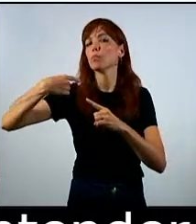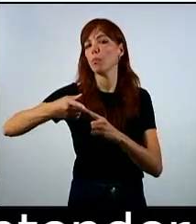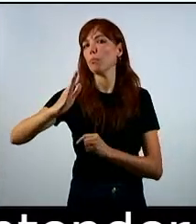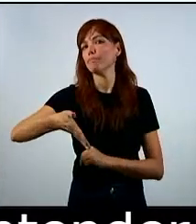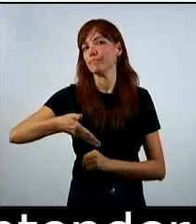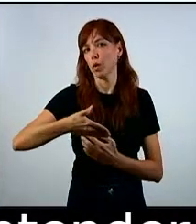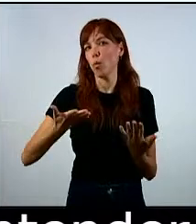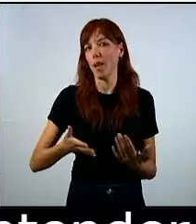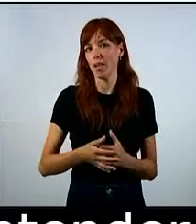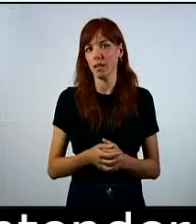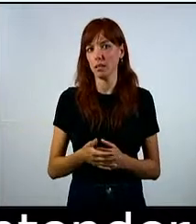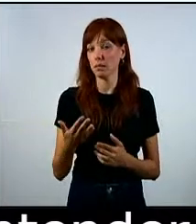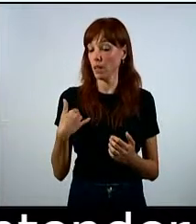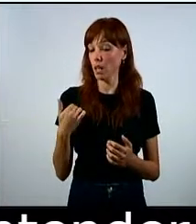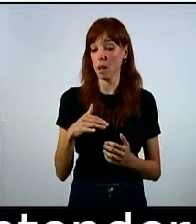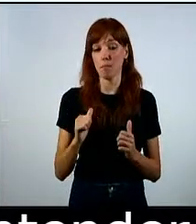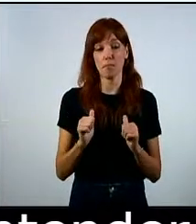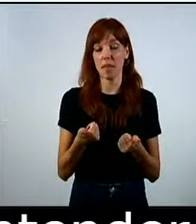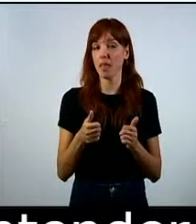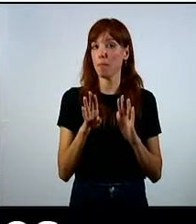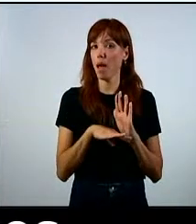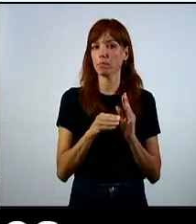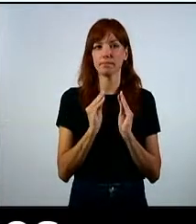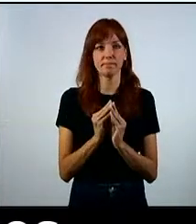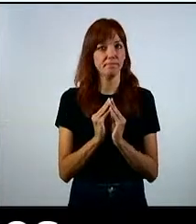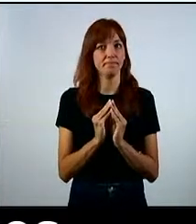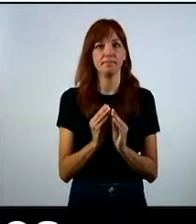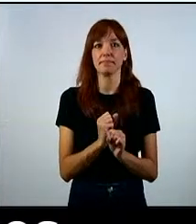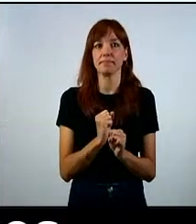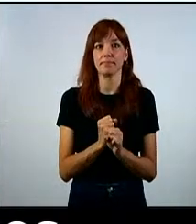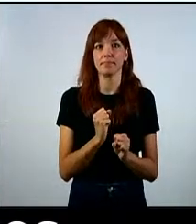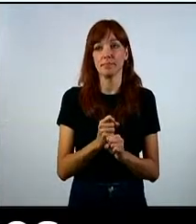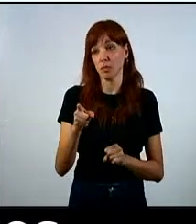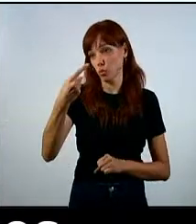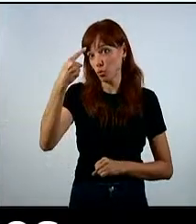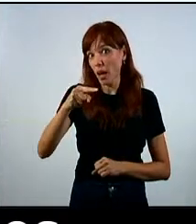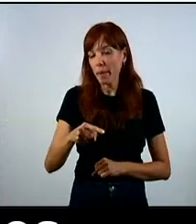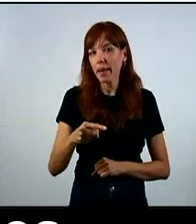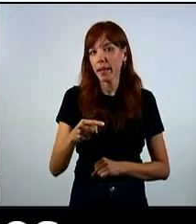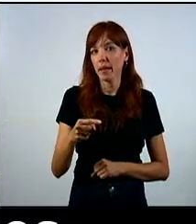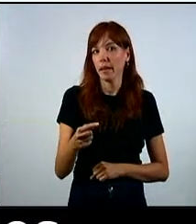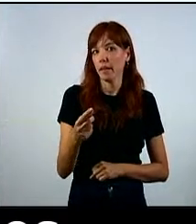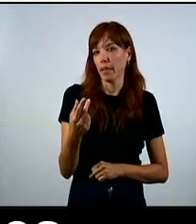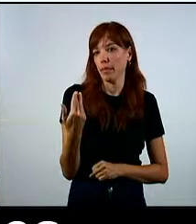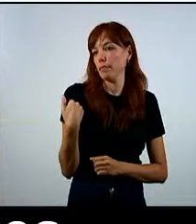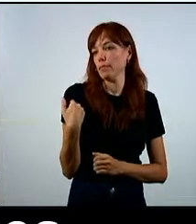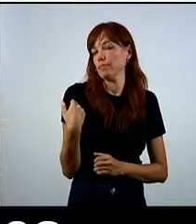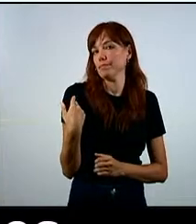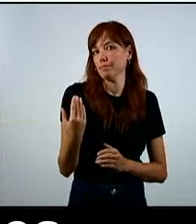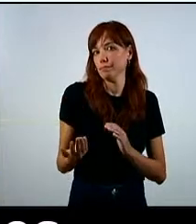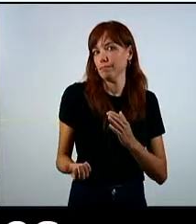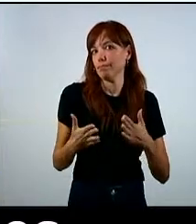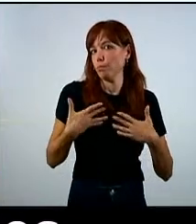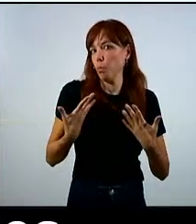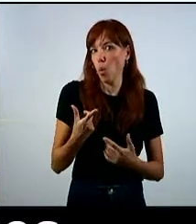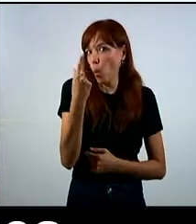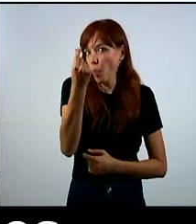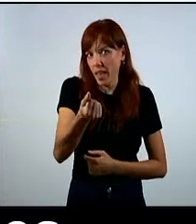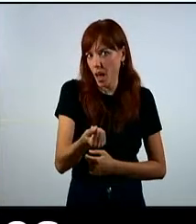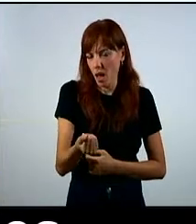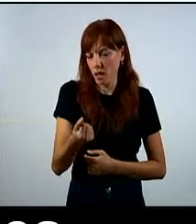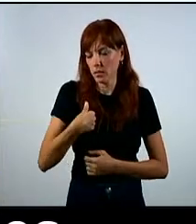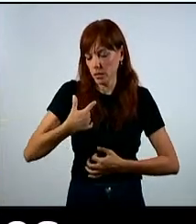pondremos de inmediato en trabajar en ese plan. Tengan en cuenta que ha sido hace 24 horas cuando hemos podido empezar a trabajar en ello y les aseguro que se está